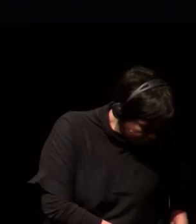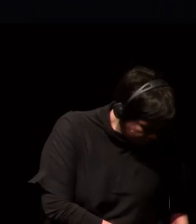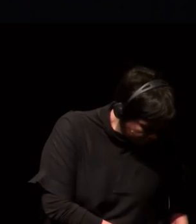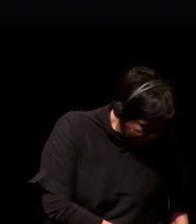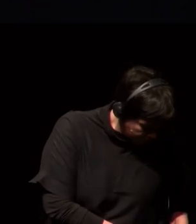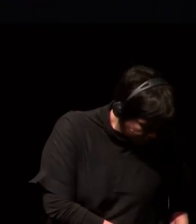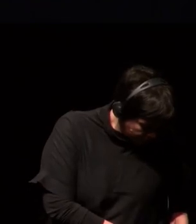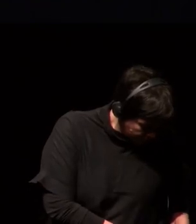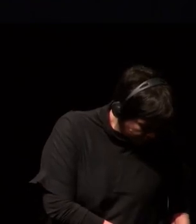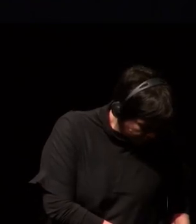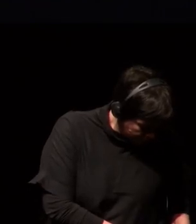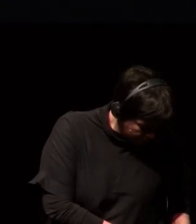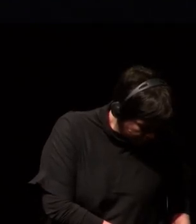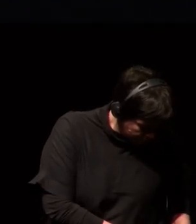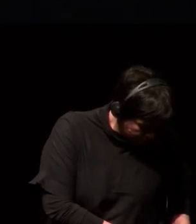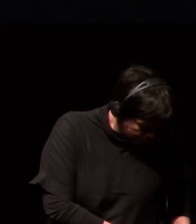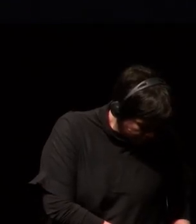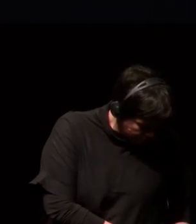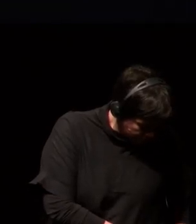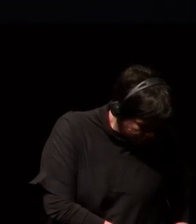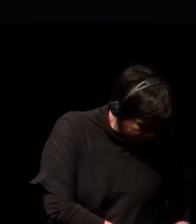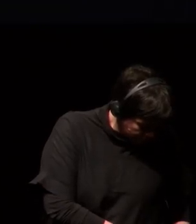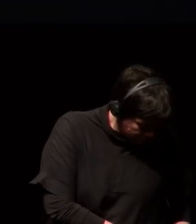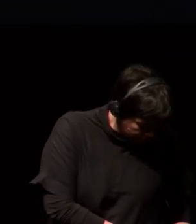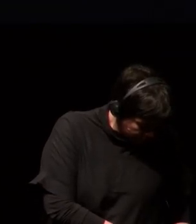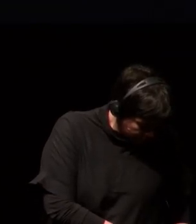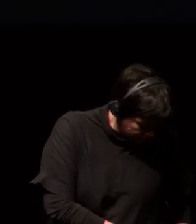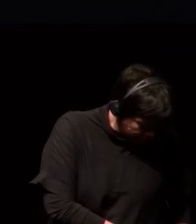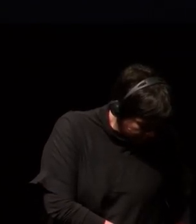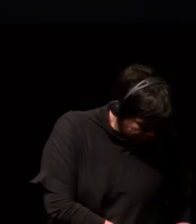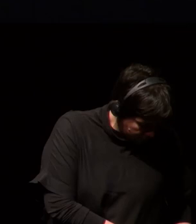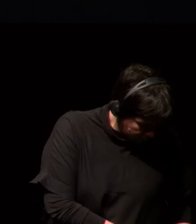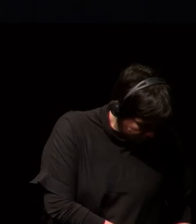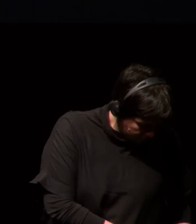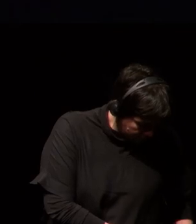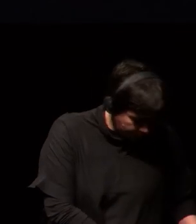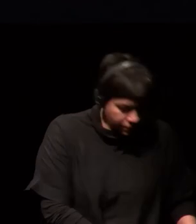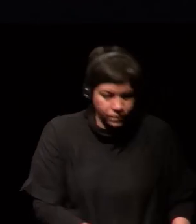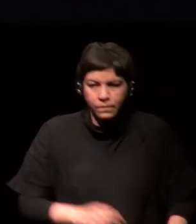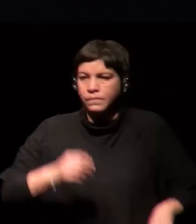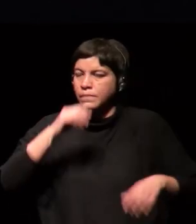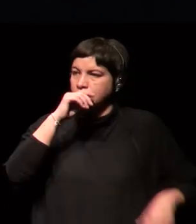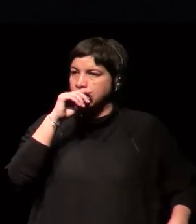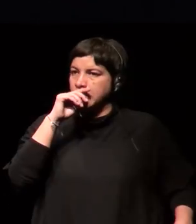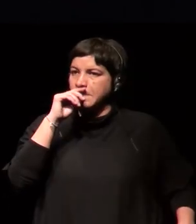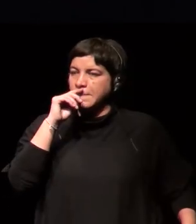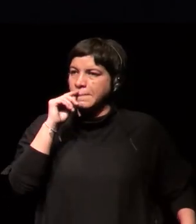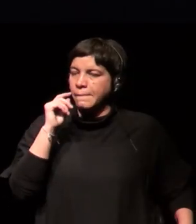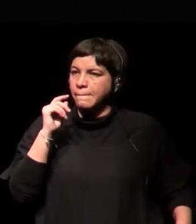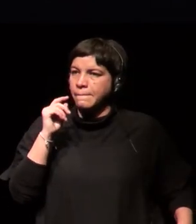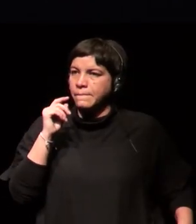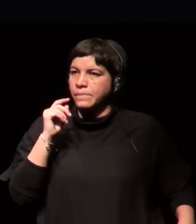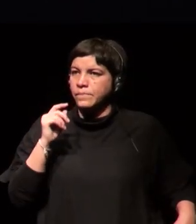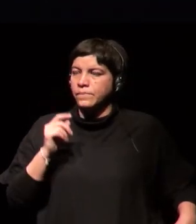Lucina. Anoche, la verdad es que fue una sesión muy interesante. Hay muchos conceptos que